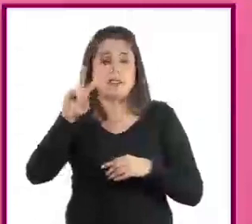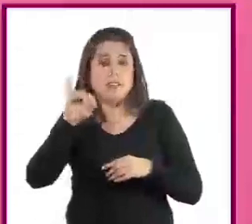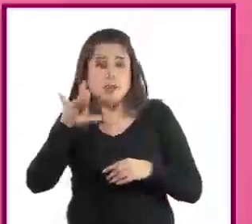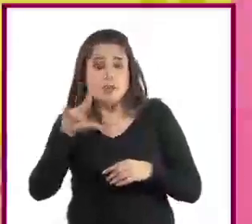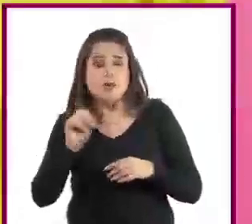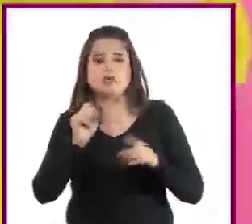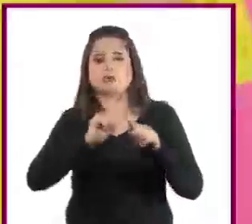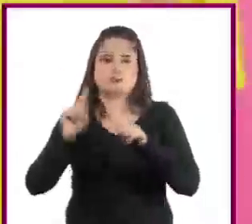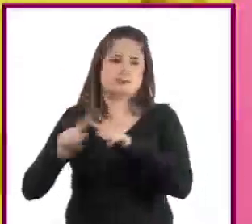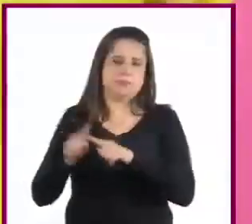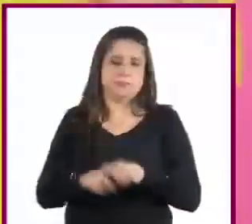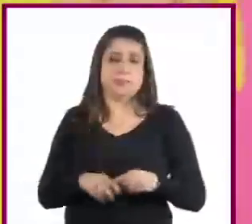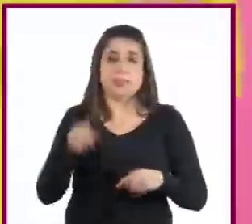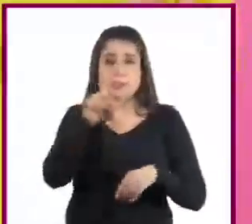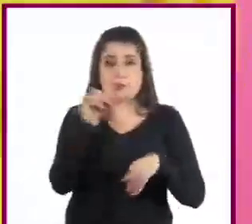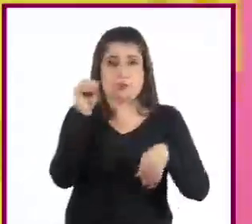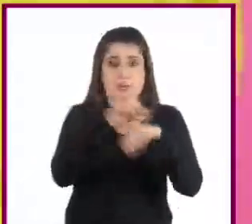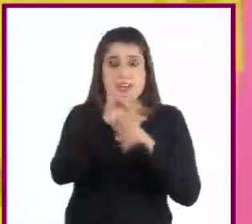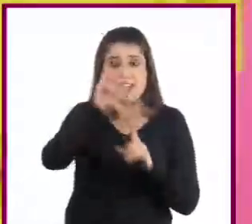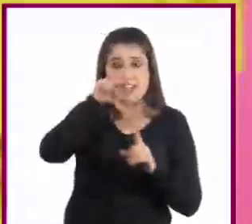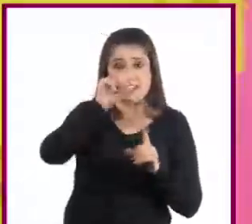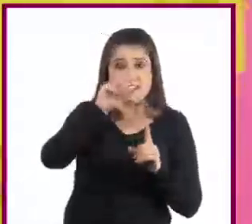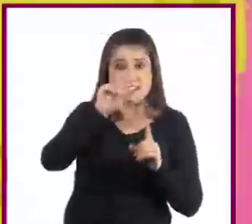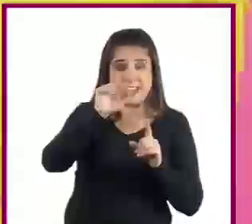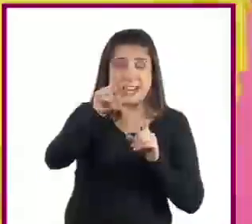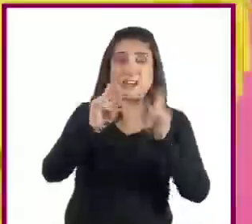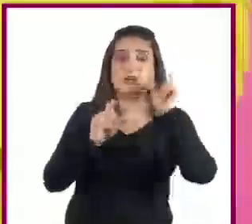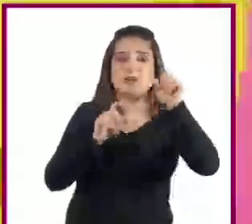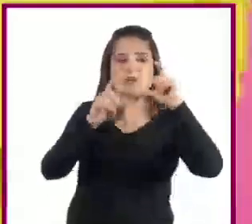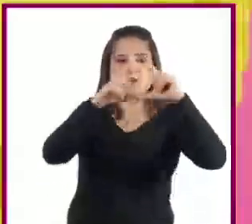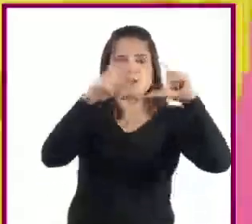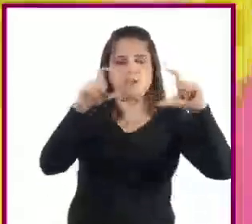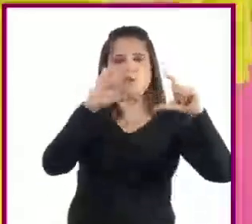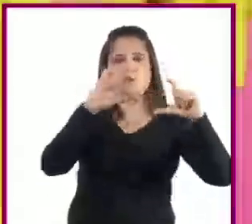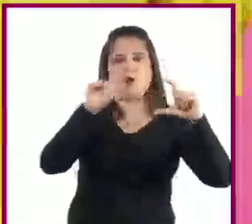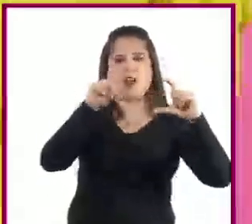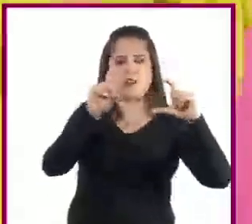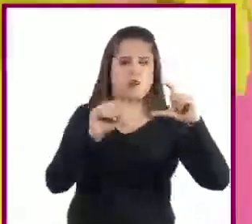diapositivas. En la pestaña Insertar hacemos clic en Cuadro de texto